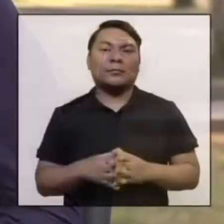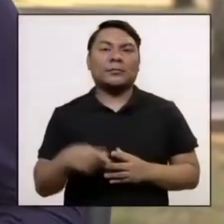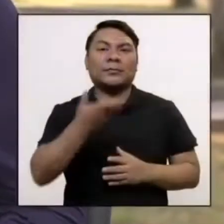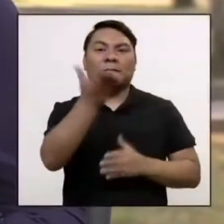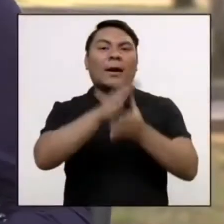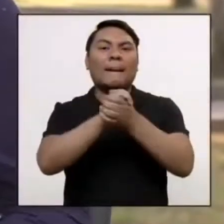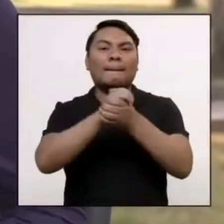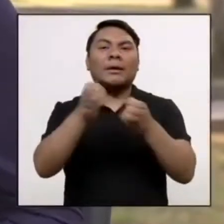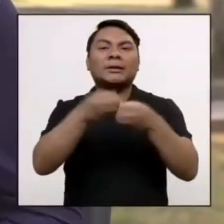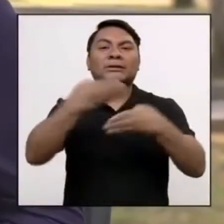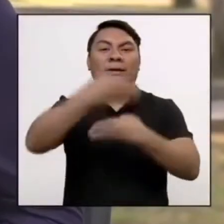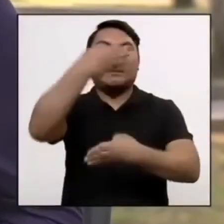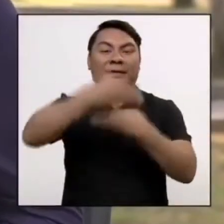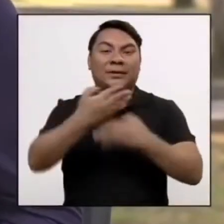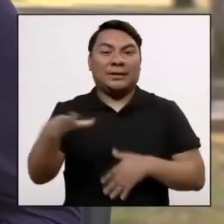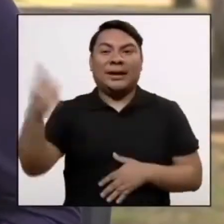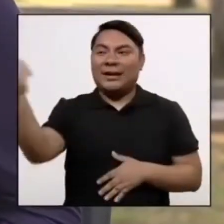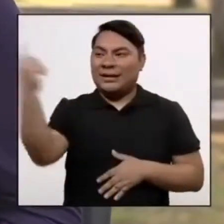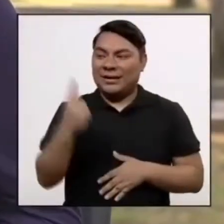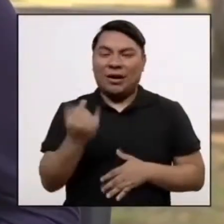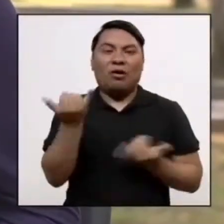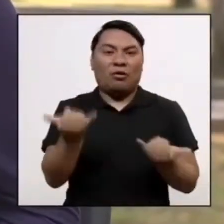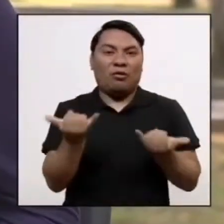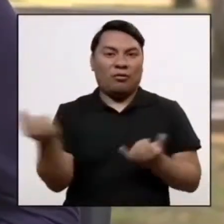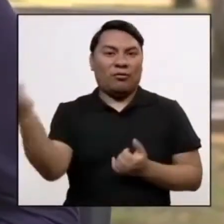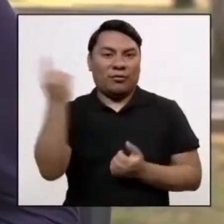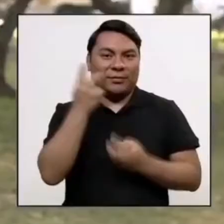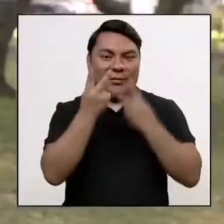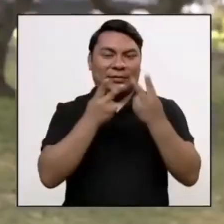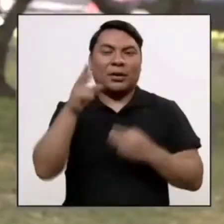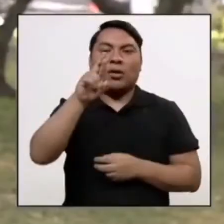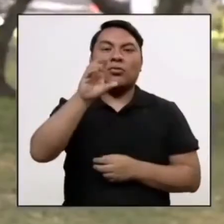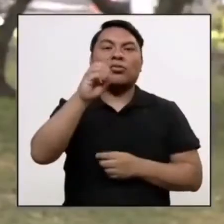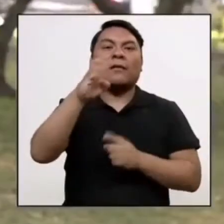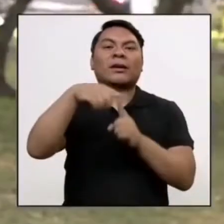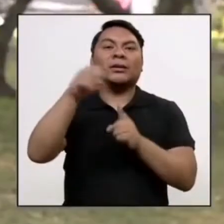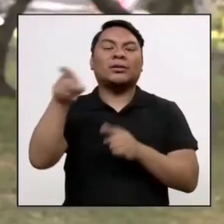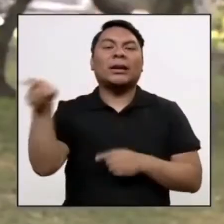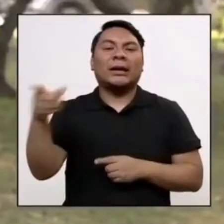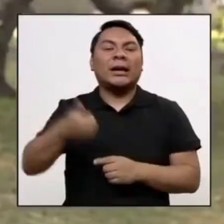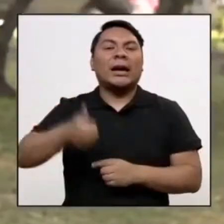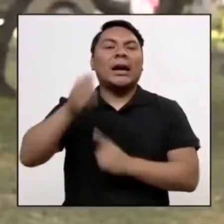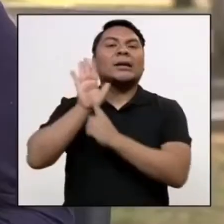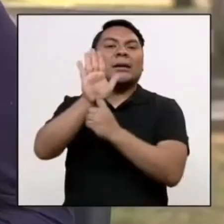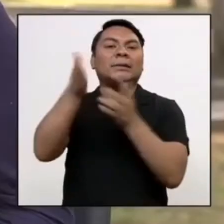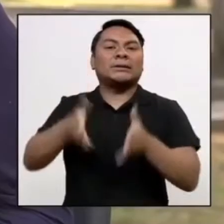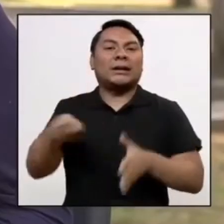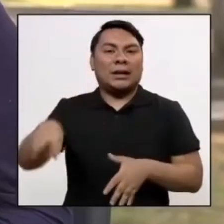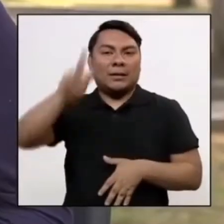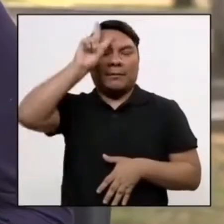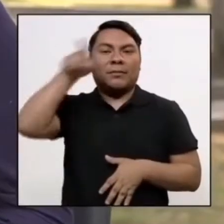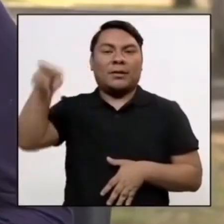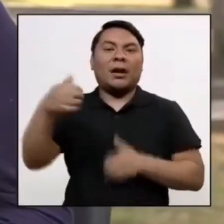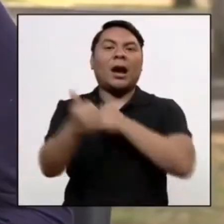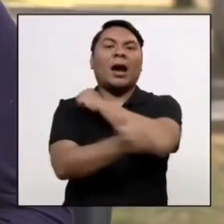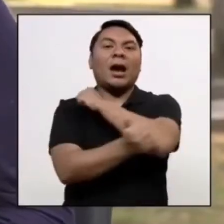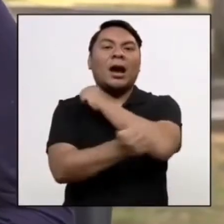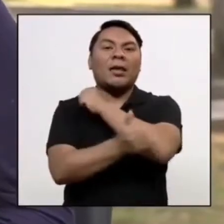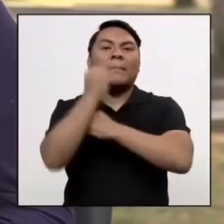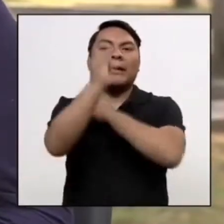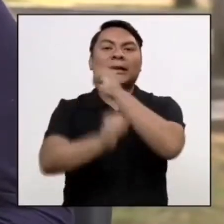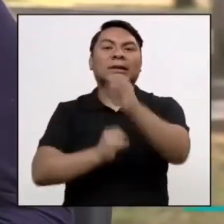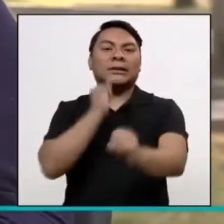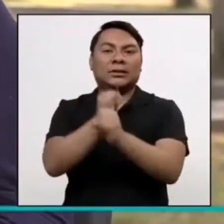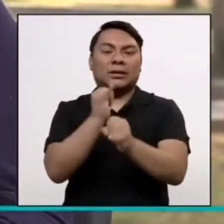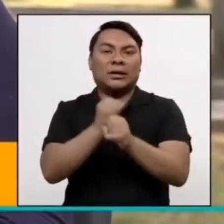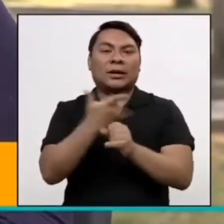Amigos de Sin Barreras, ya tenemos a nuestro invitado del día de hoy, Roberto Bayón, el representante en el Perú de la Academia Internacional